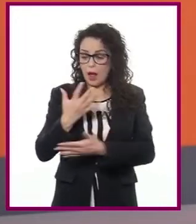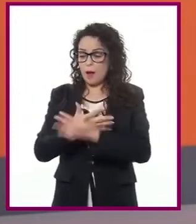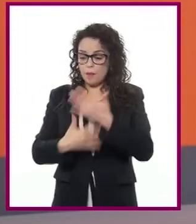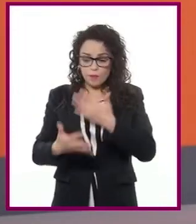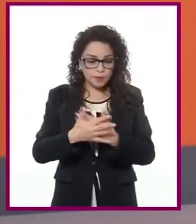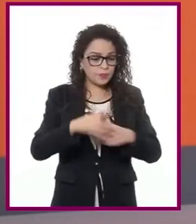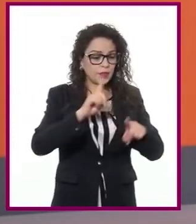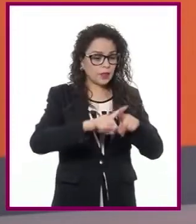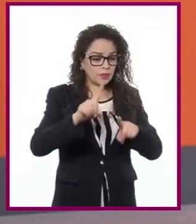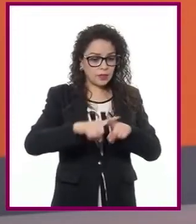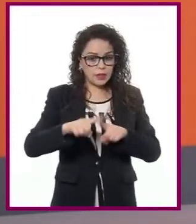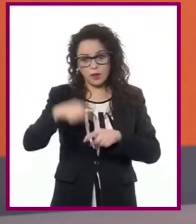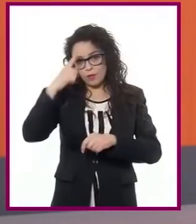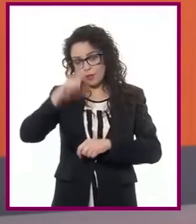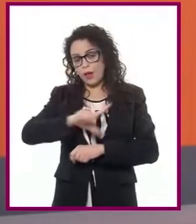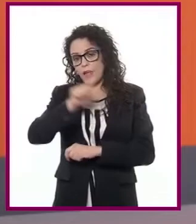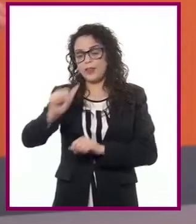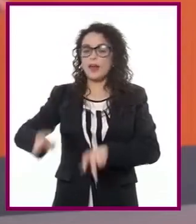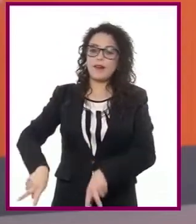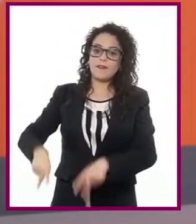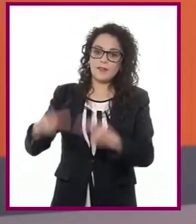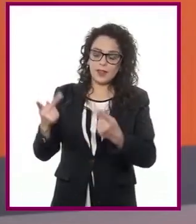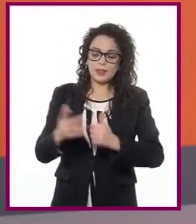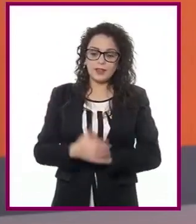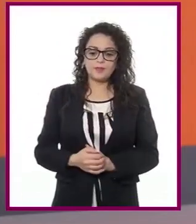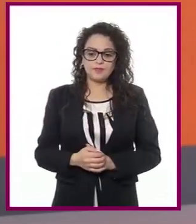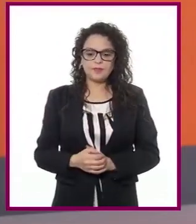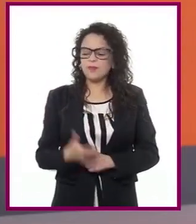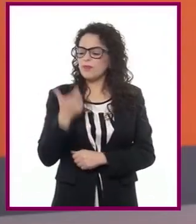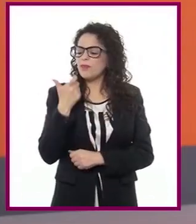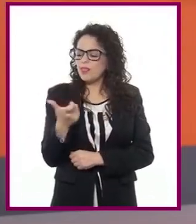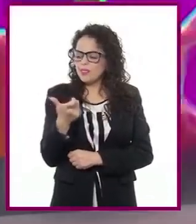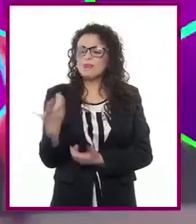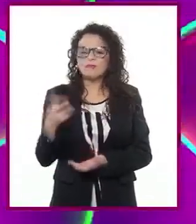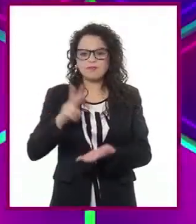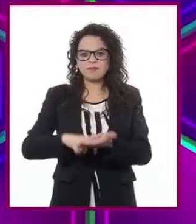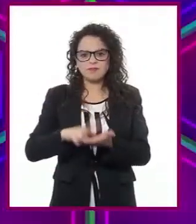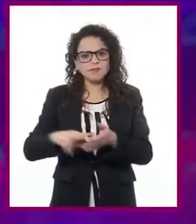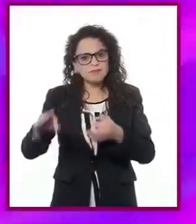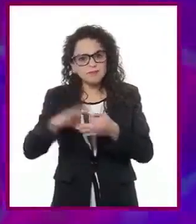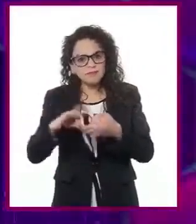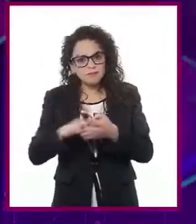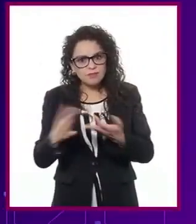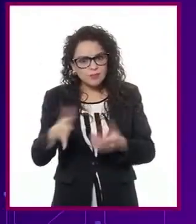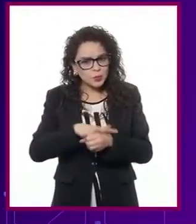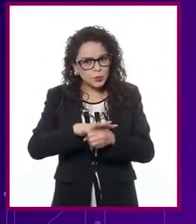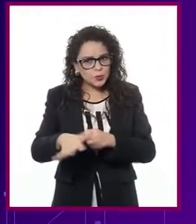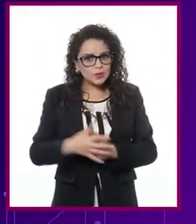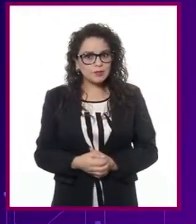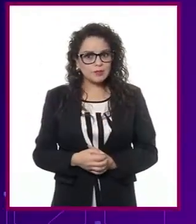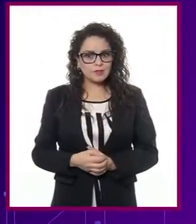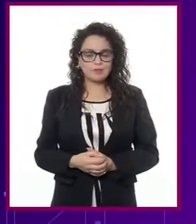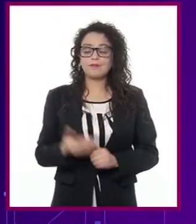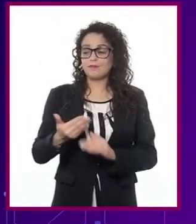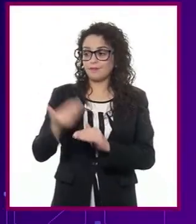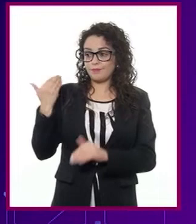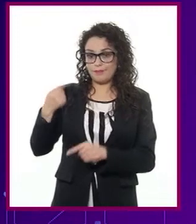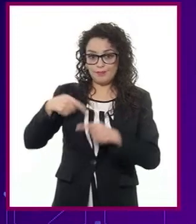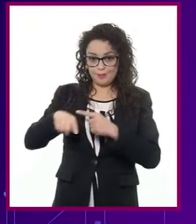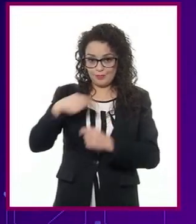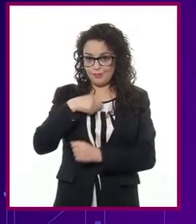manufactura y comercialización. ¿A qué precio se debería de vender la taza? Como lo mencioné al inicio, existen